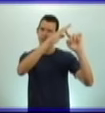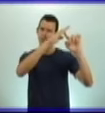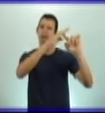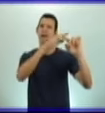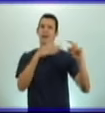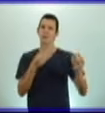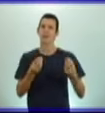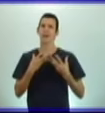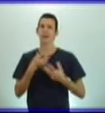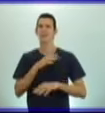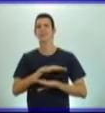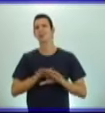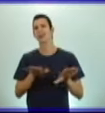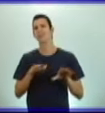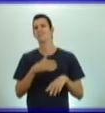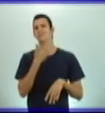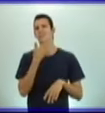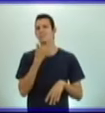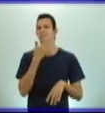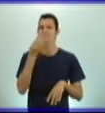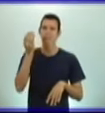Veamos algo más de esa función.